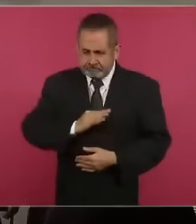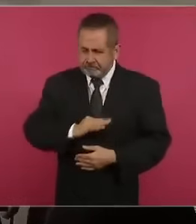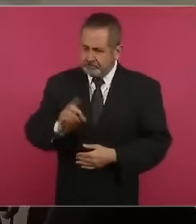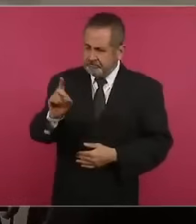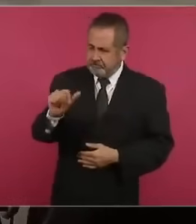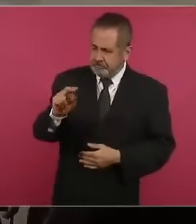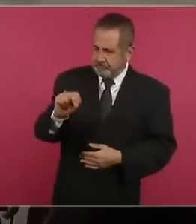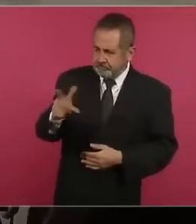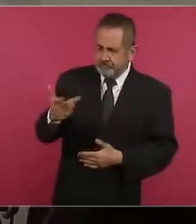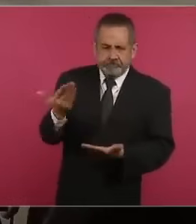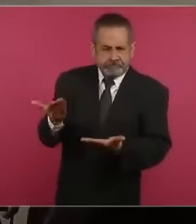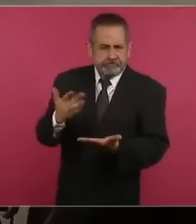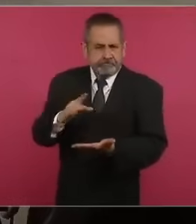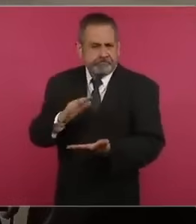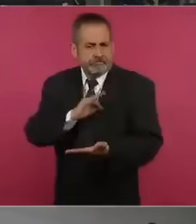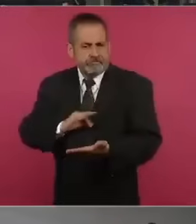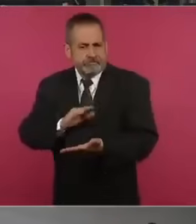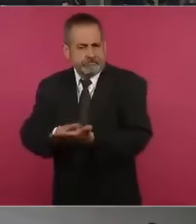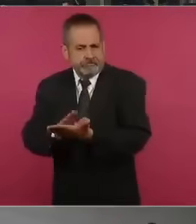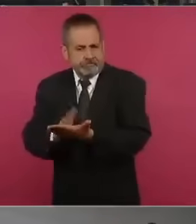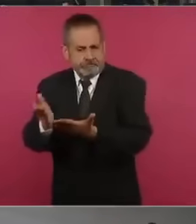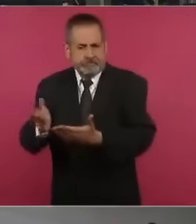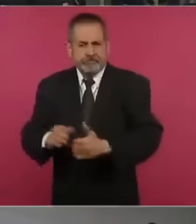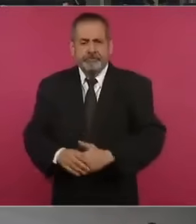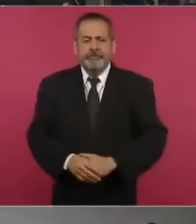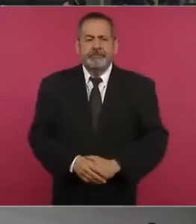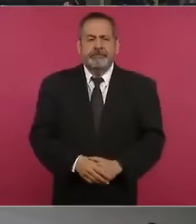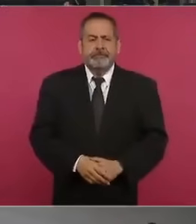Muchas gracias, señor presidente.